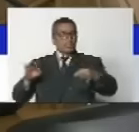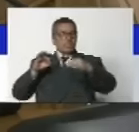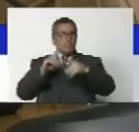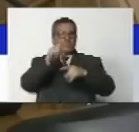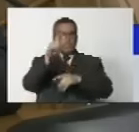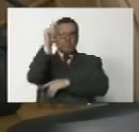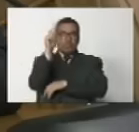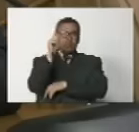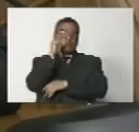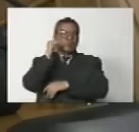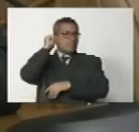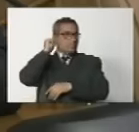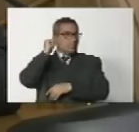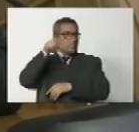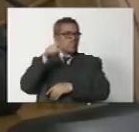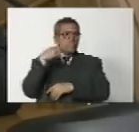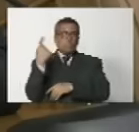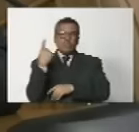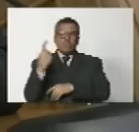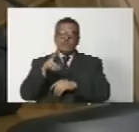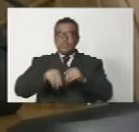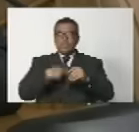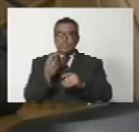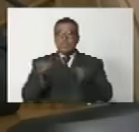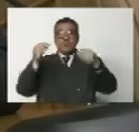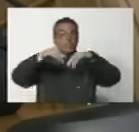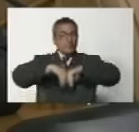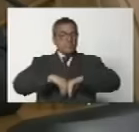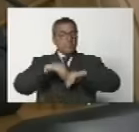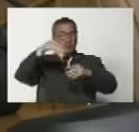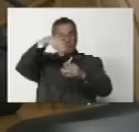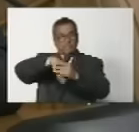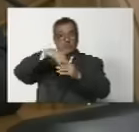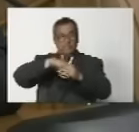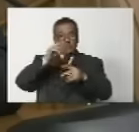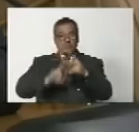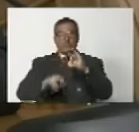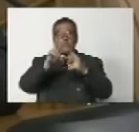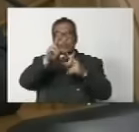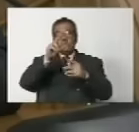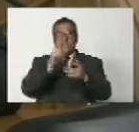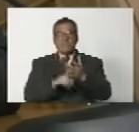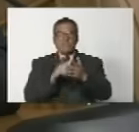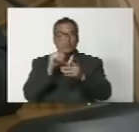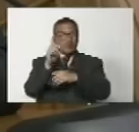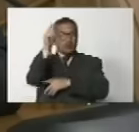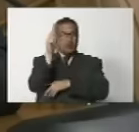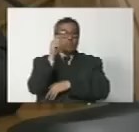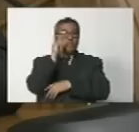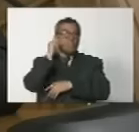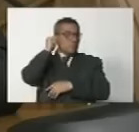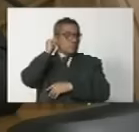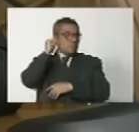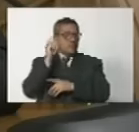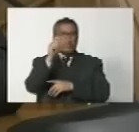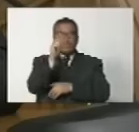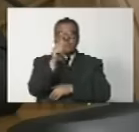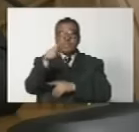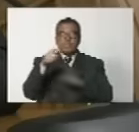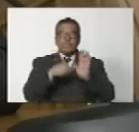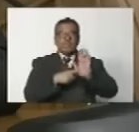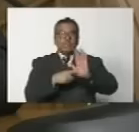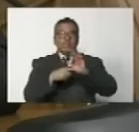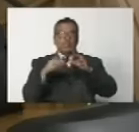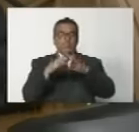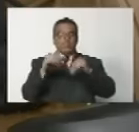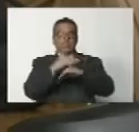un diputado o diputada solo podrá acordarse por el voto de las 2/3 partes de los diputados y las diputadas